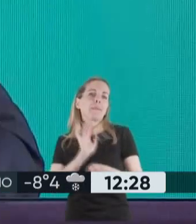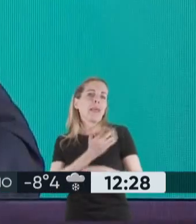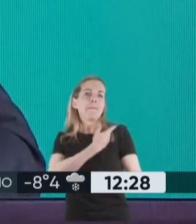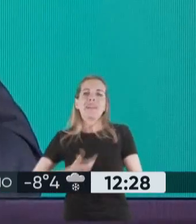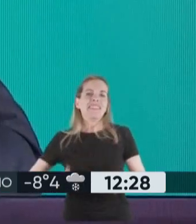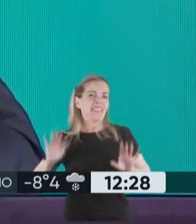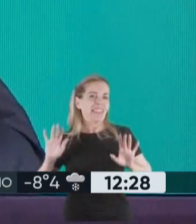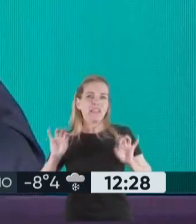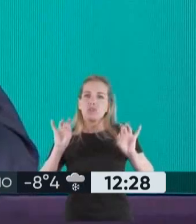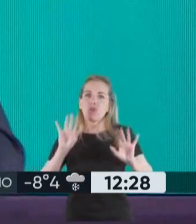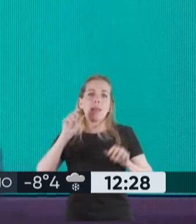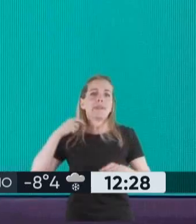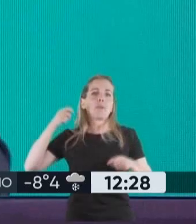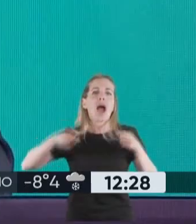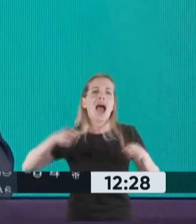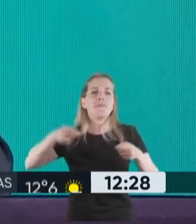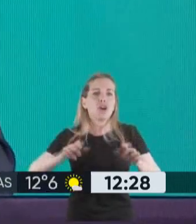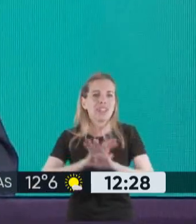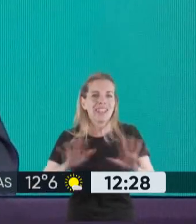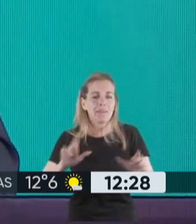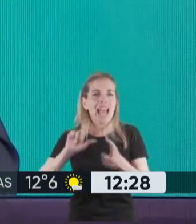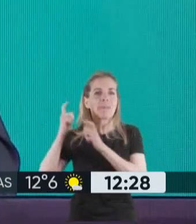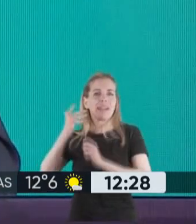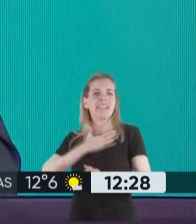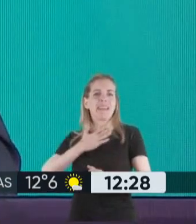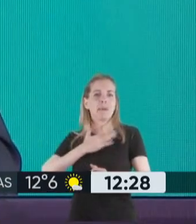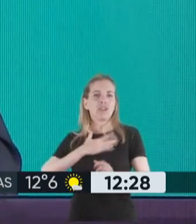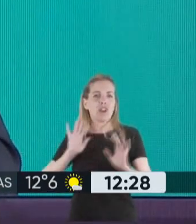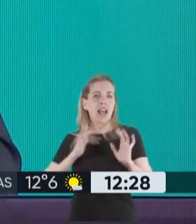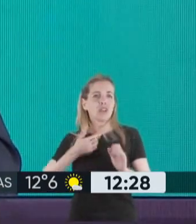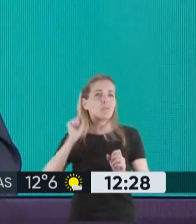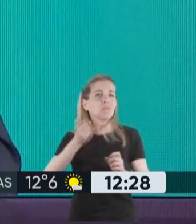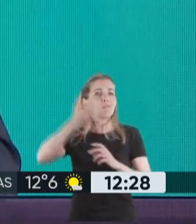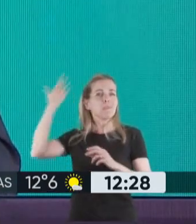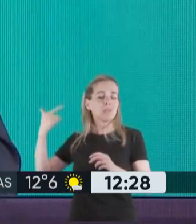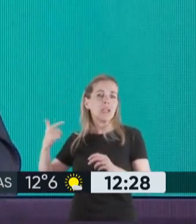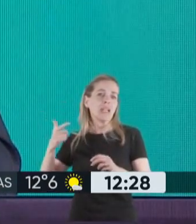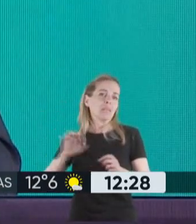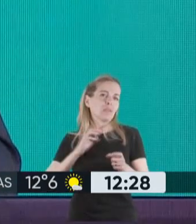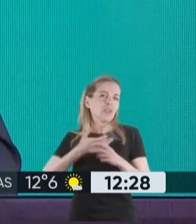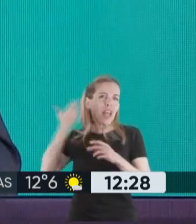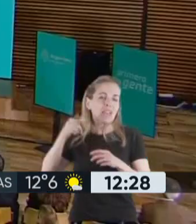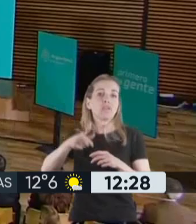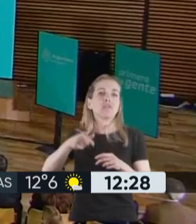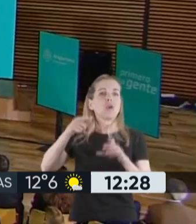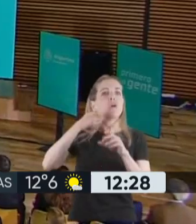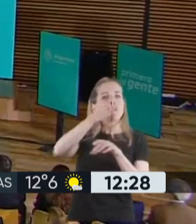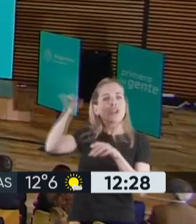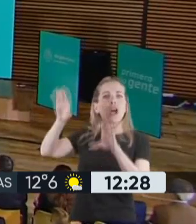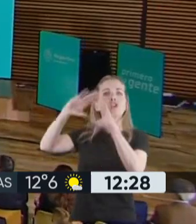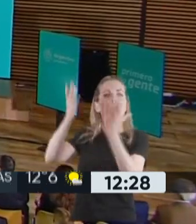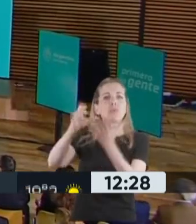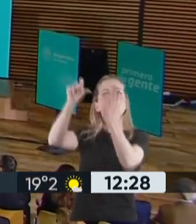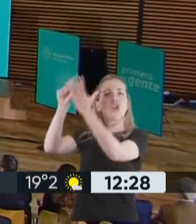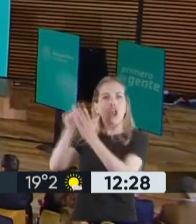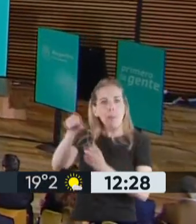solo pude aportarles a ustedes la experiencia personal que yo he vivido en estos tiempos del mundo, viendo la cara de